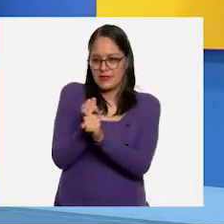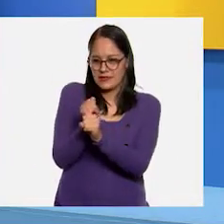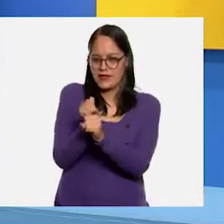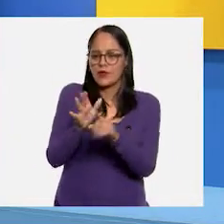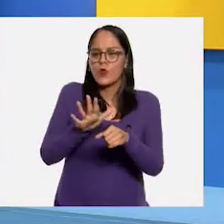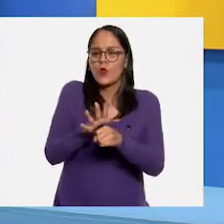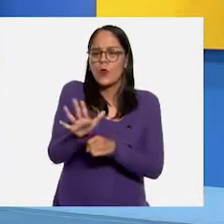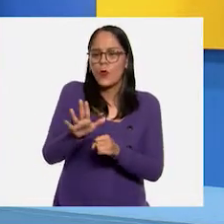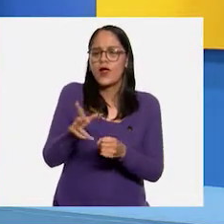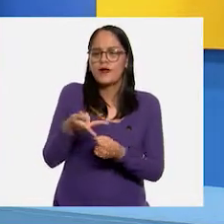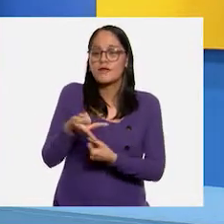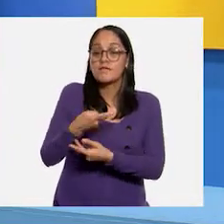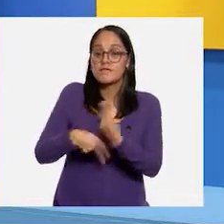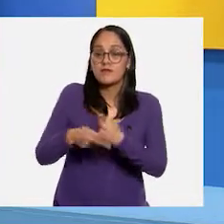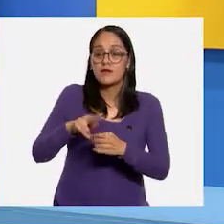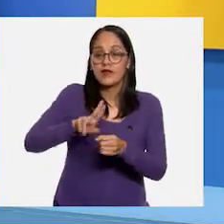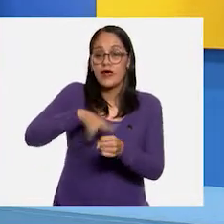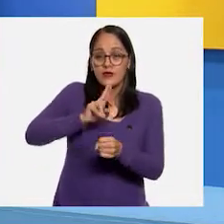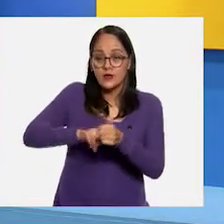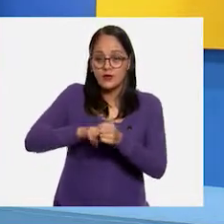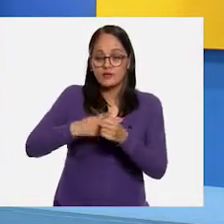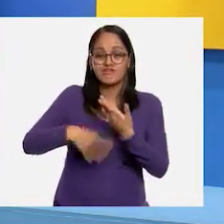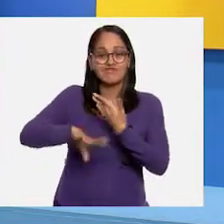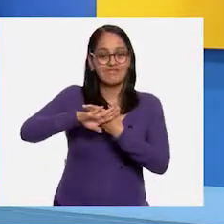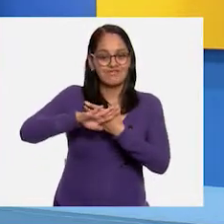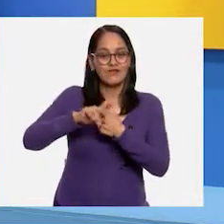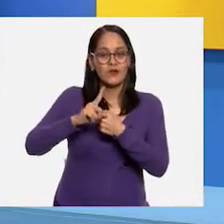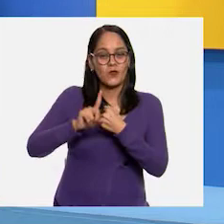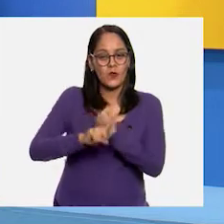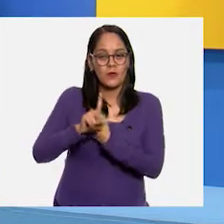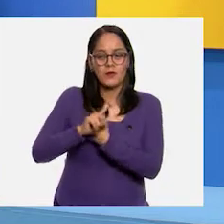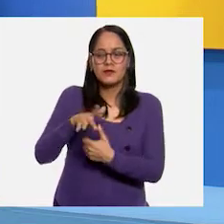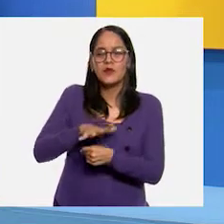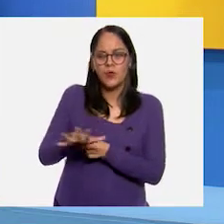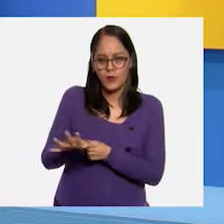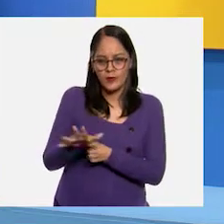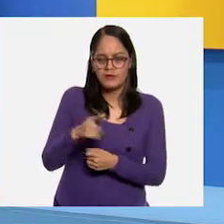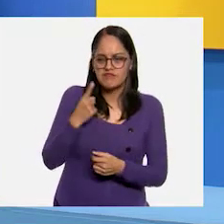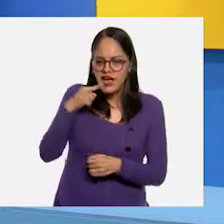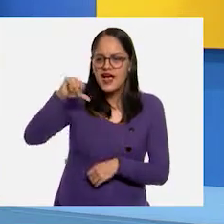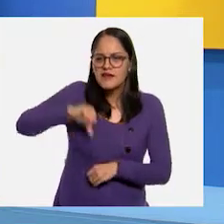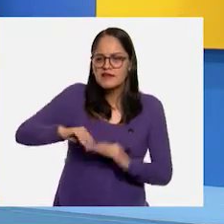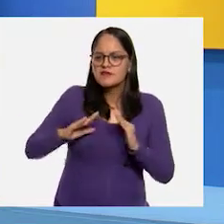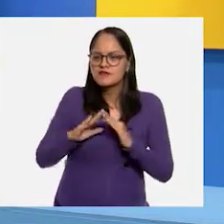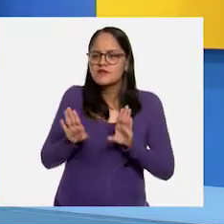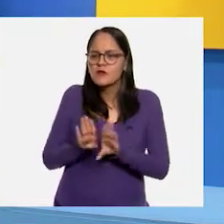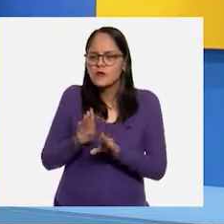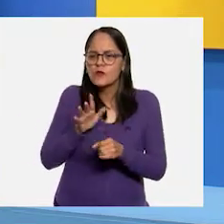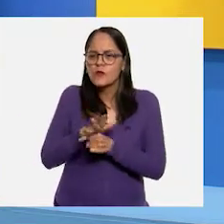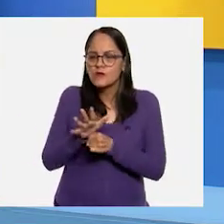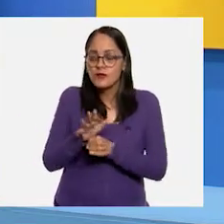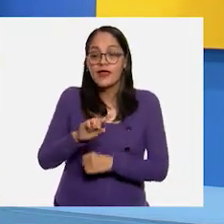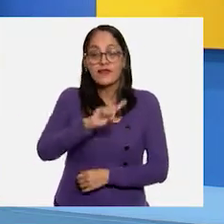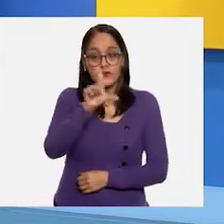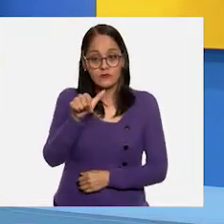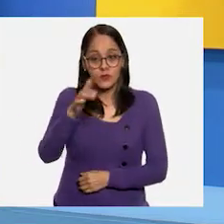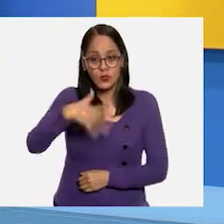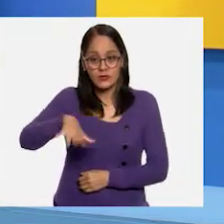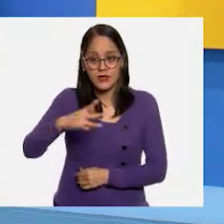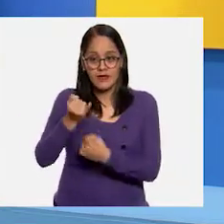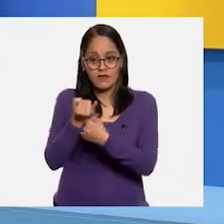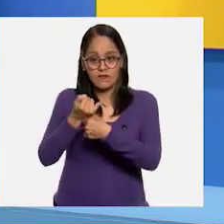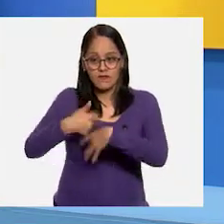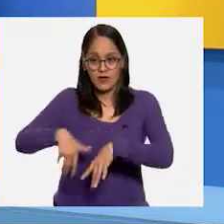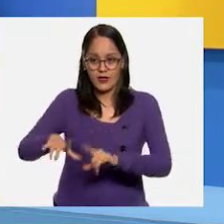naturales extraordinarios pueden presentarse en el lugar donde vivimos. Después, consultar las infografías y los manuales